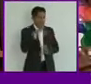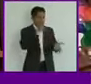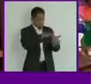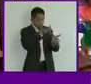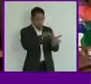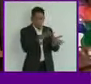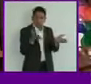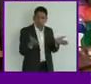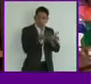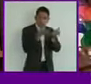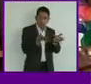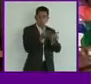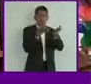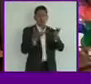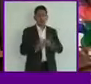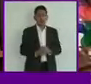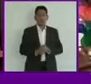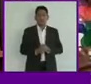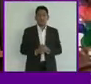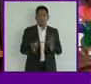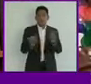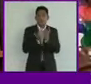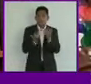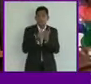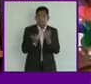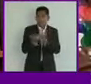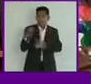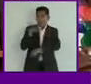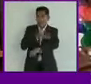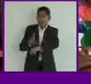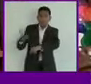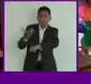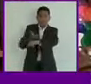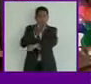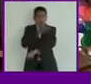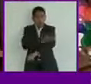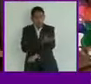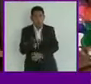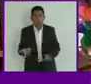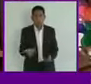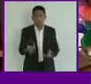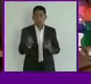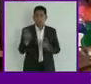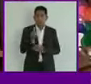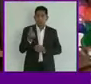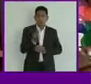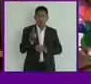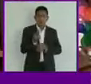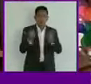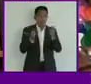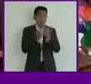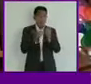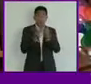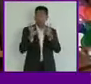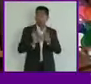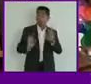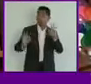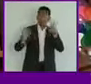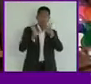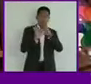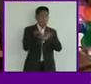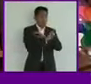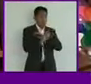la maestra, la pareja, etcétera, y que ustedes vayan creyendo en nosotros, ¿no? Reforzar esta apatía que pudiera existir hacia las autoridades o lo